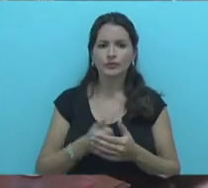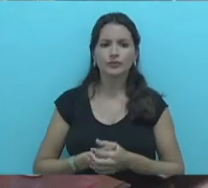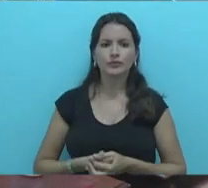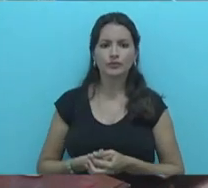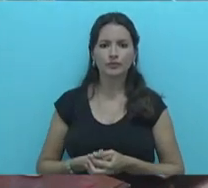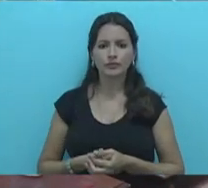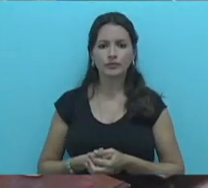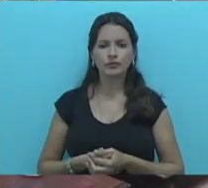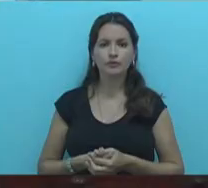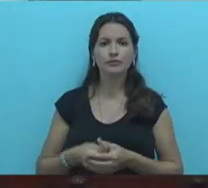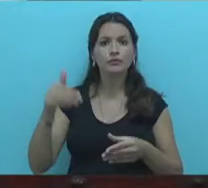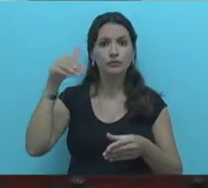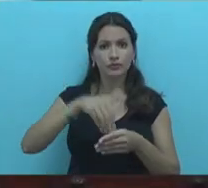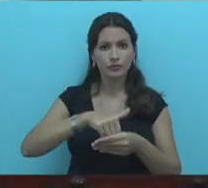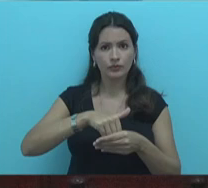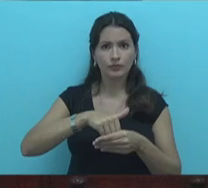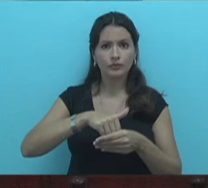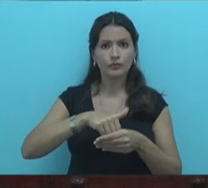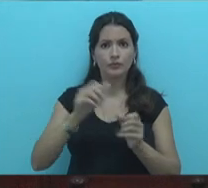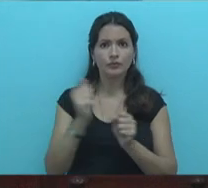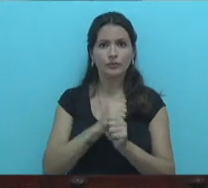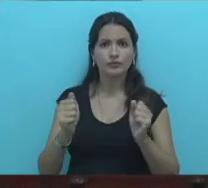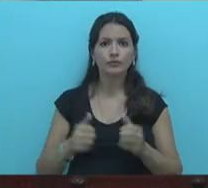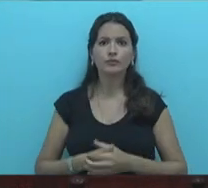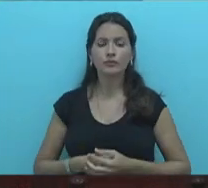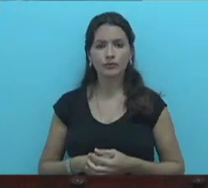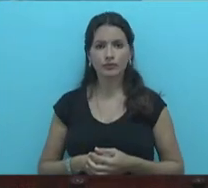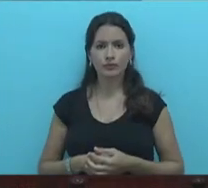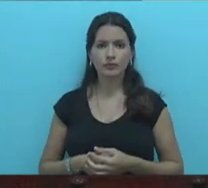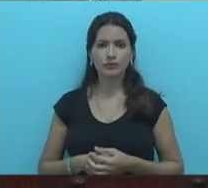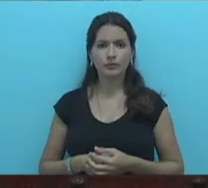tablas. Aprobado. A votación el proyecto. Aprobado.